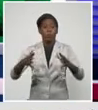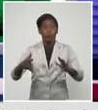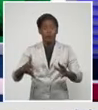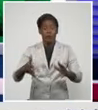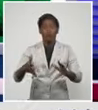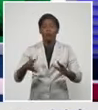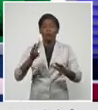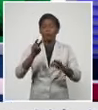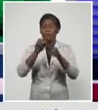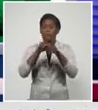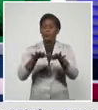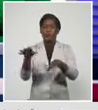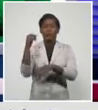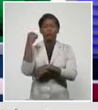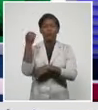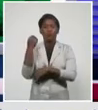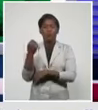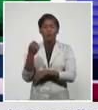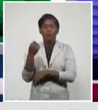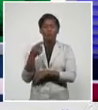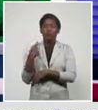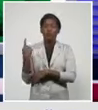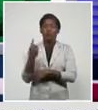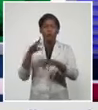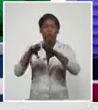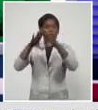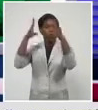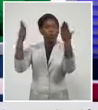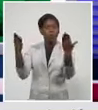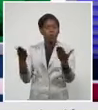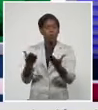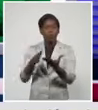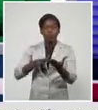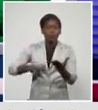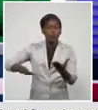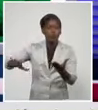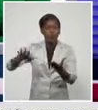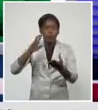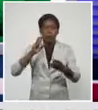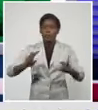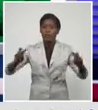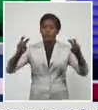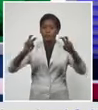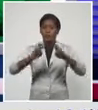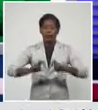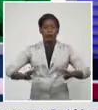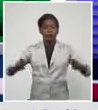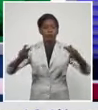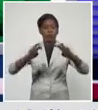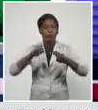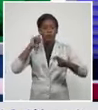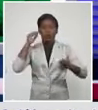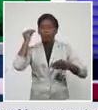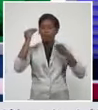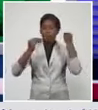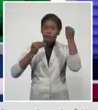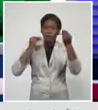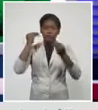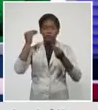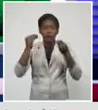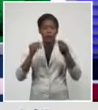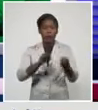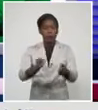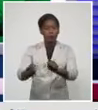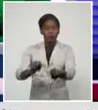más de un año investigando, después de más de un año realizando acciones, después de más de un